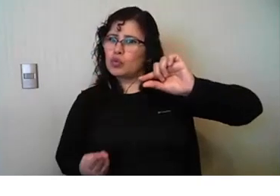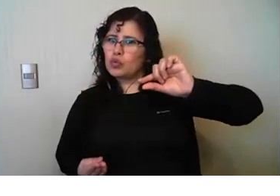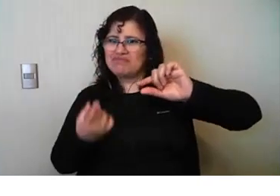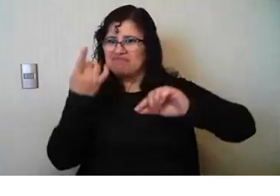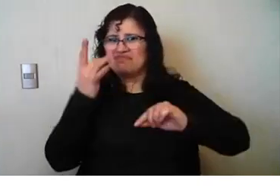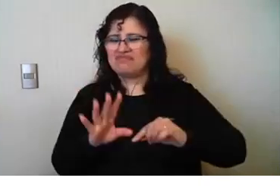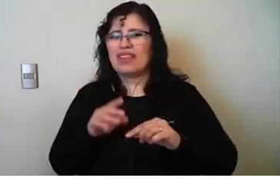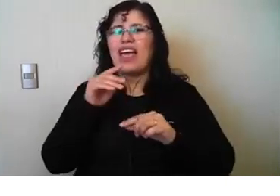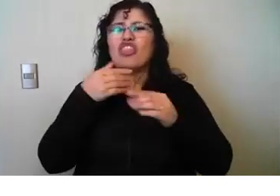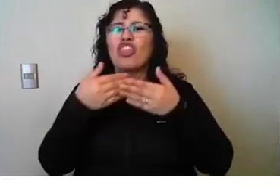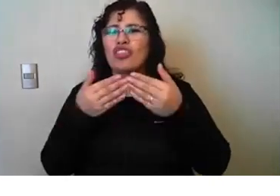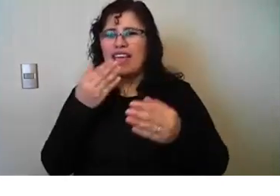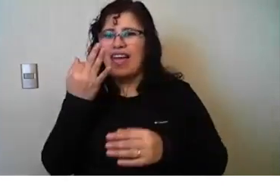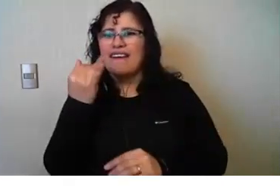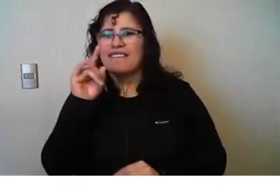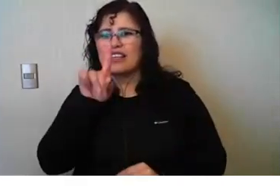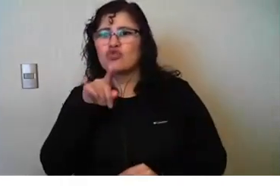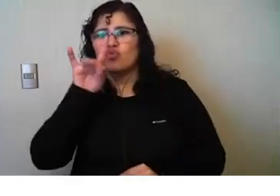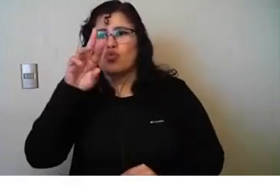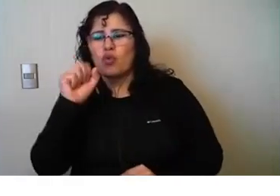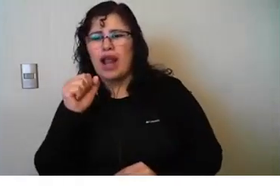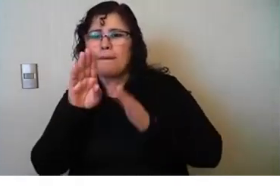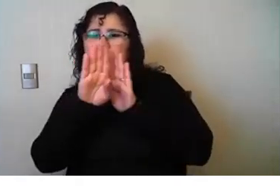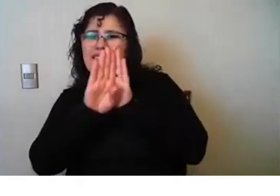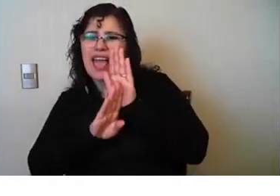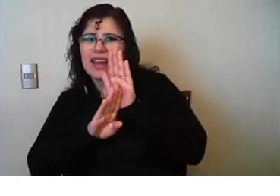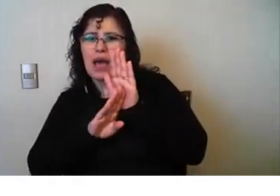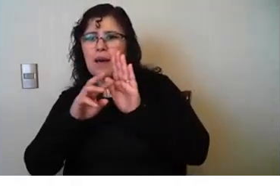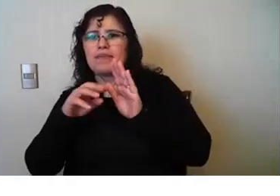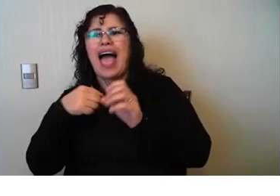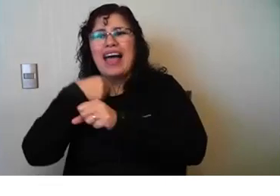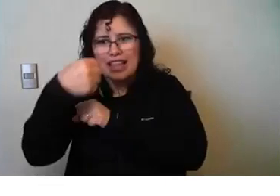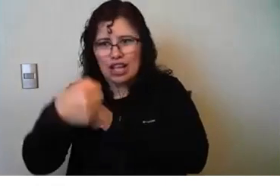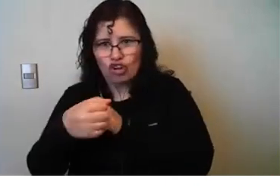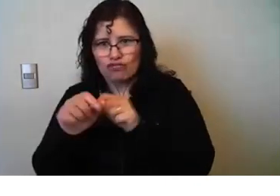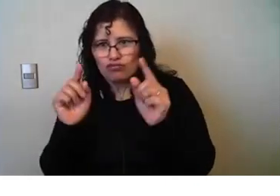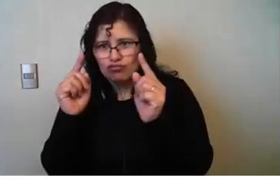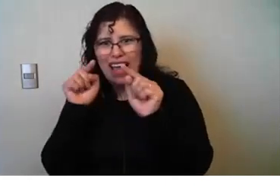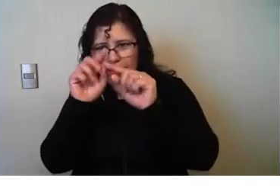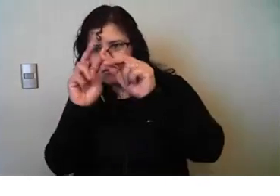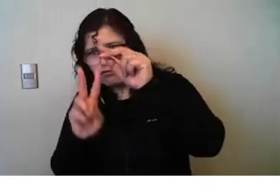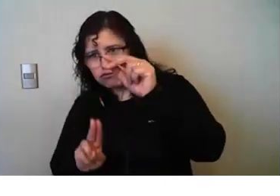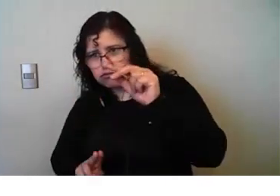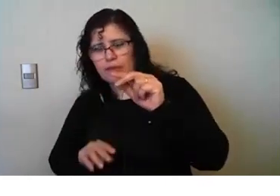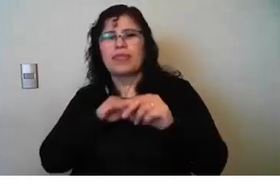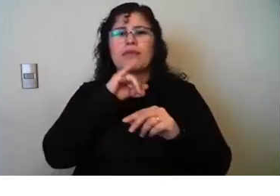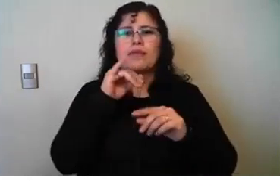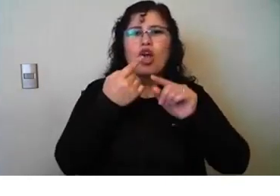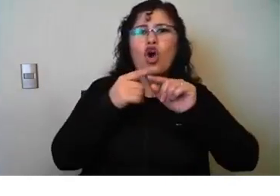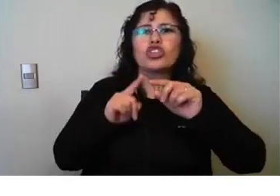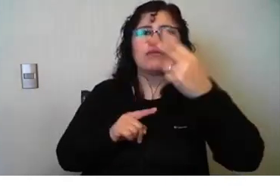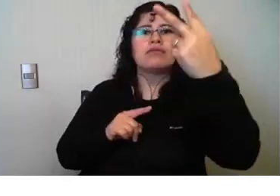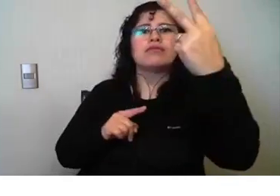Y luego tenemos las arterias espinales posteriores, que también derivan de la vertebral, que siempre se mantienen, o generalmente dos,